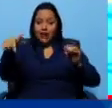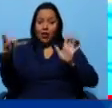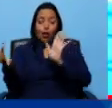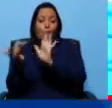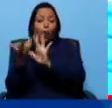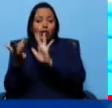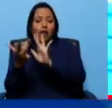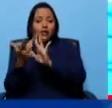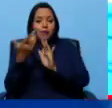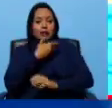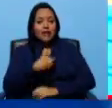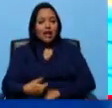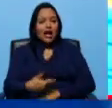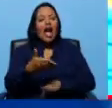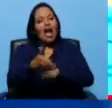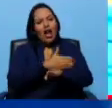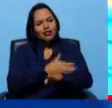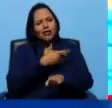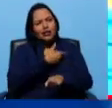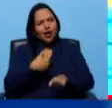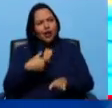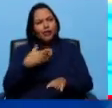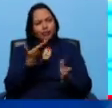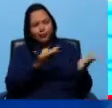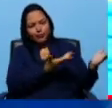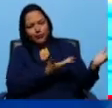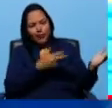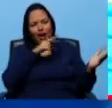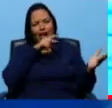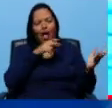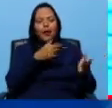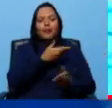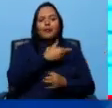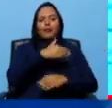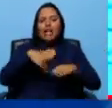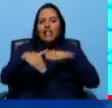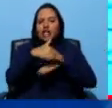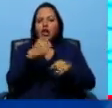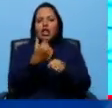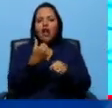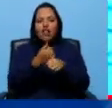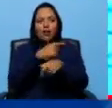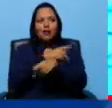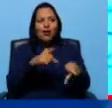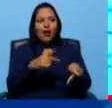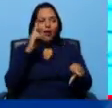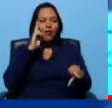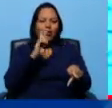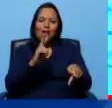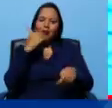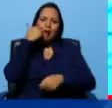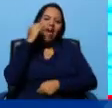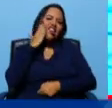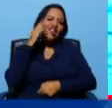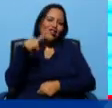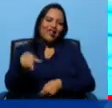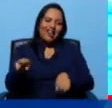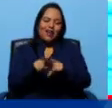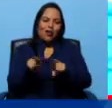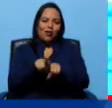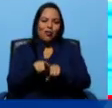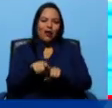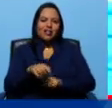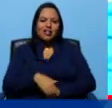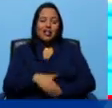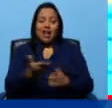mi comandante. Pero antes de despedirlo, quiero darle la palabra a nuestro ministro de Obra, que lo ven como un padrino aquí en